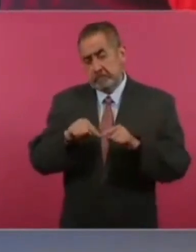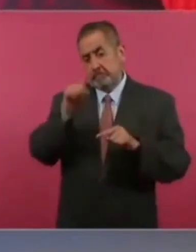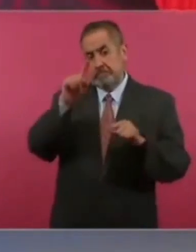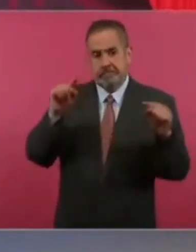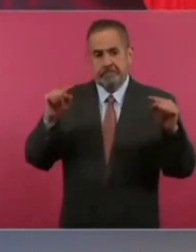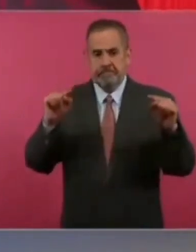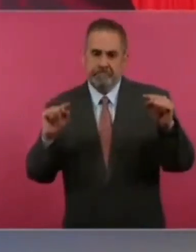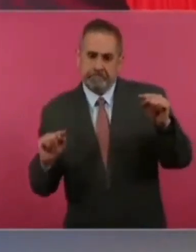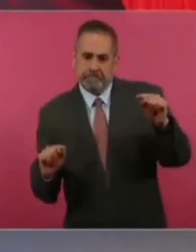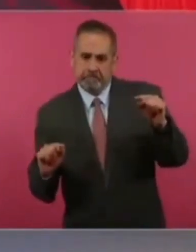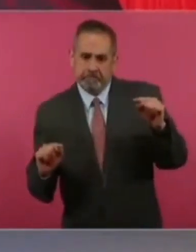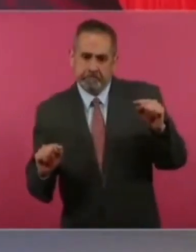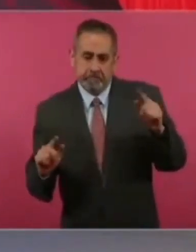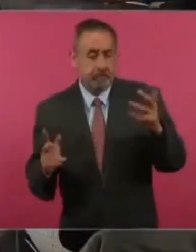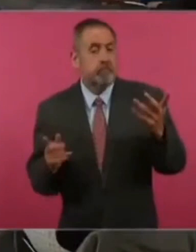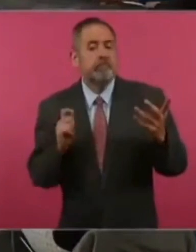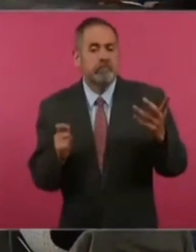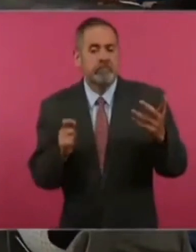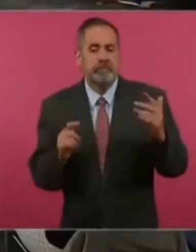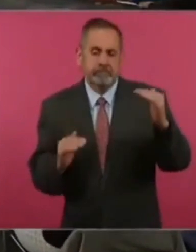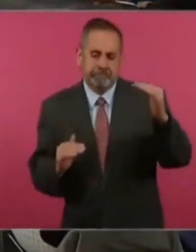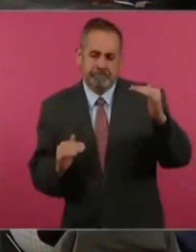esto.